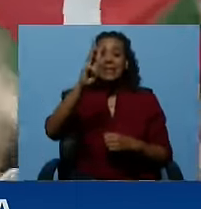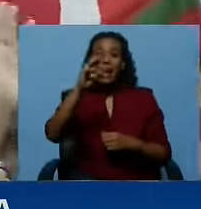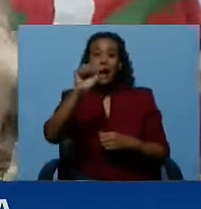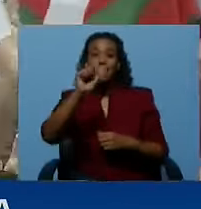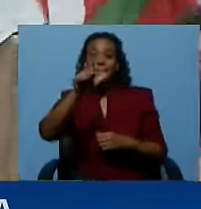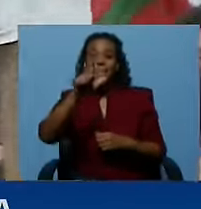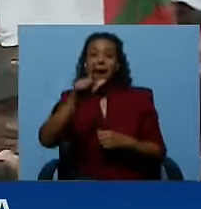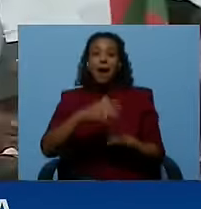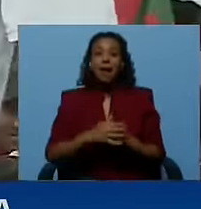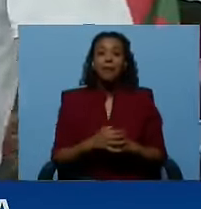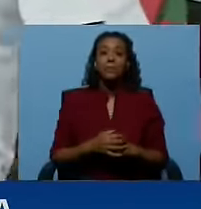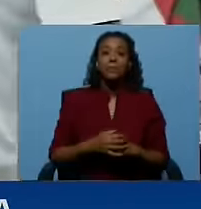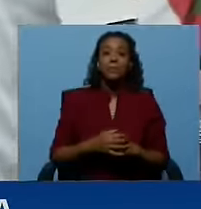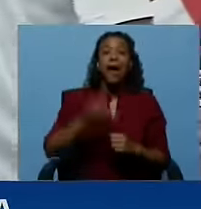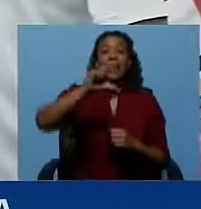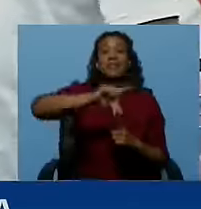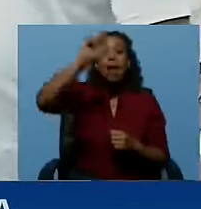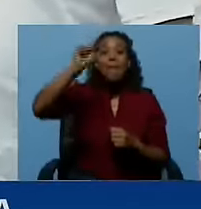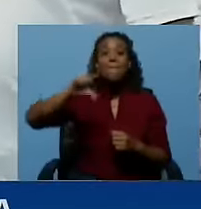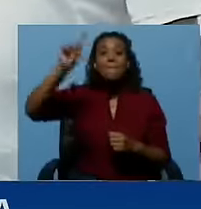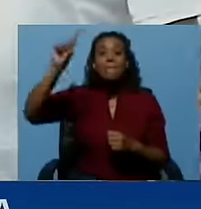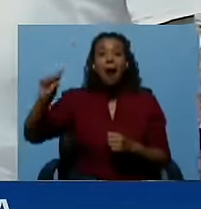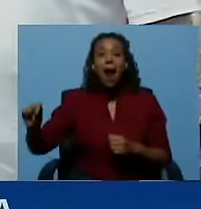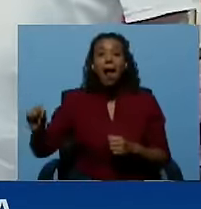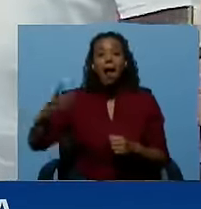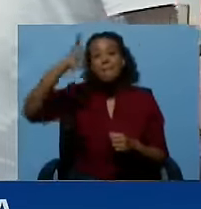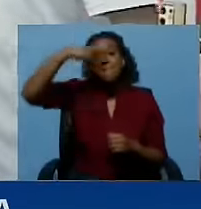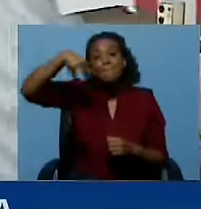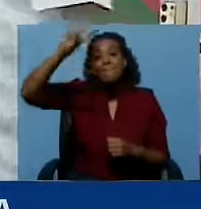Nepal, México.